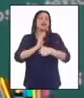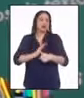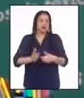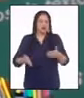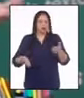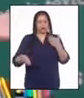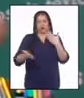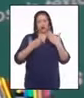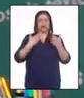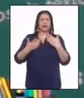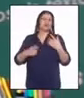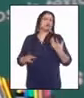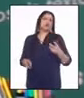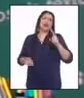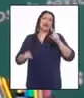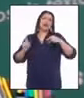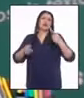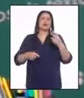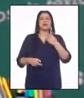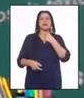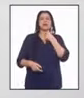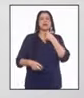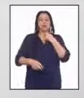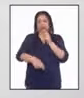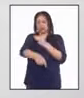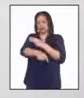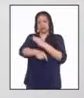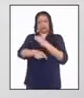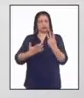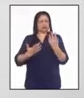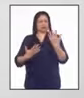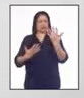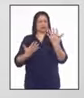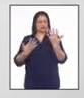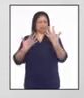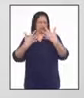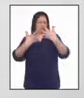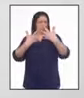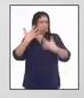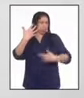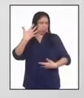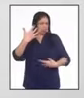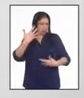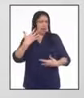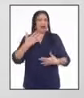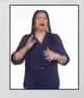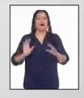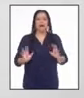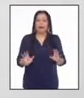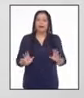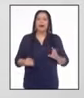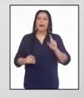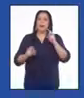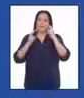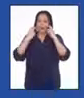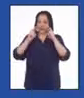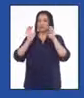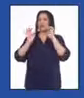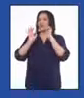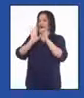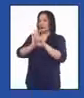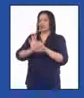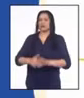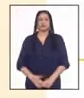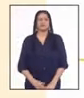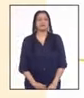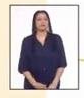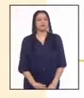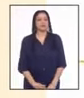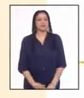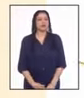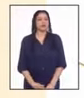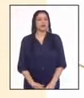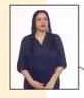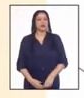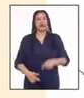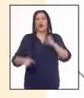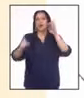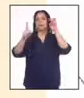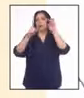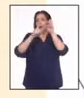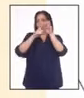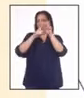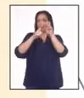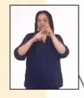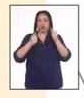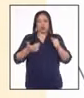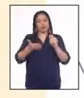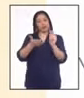por determinado tipo de música. Correcto. Miremos este ejemplo. El propósito de